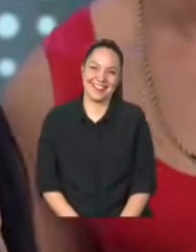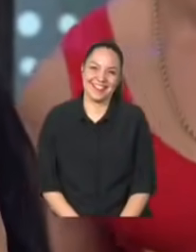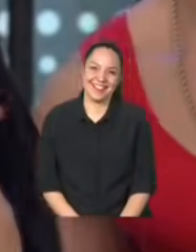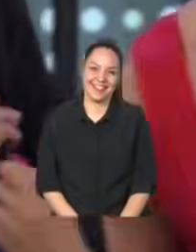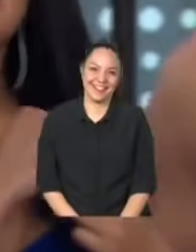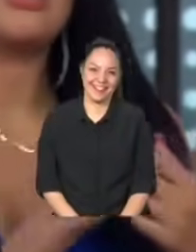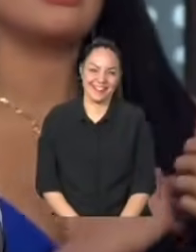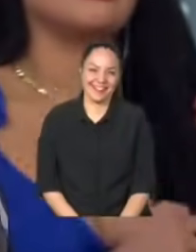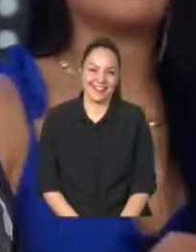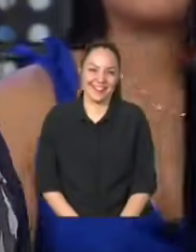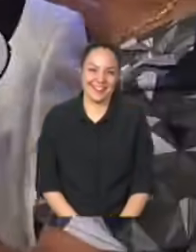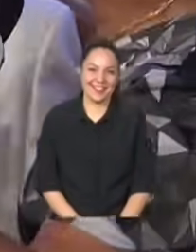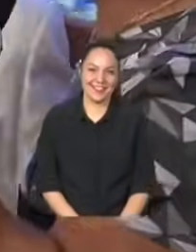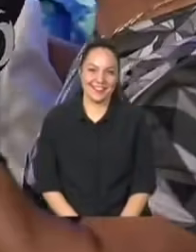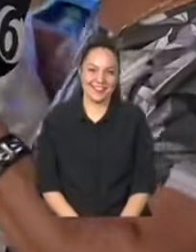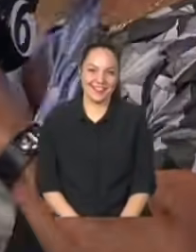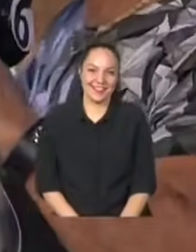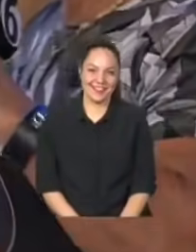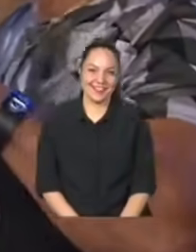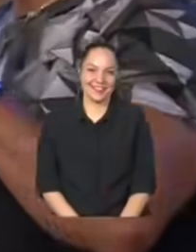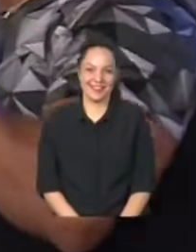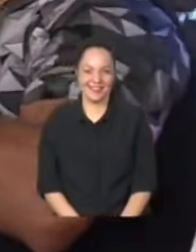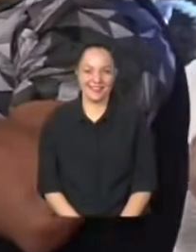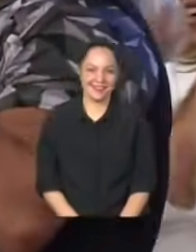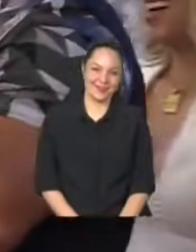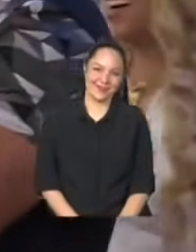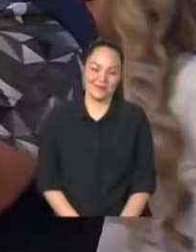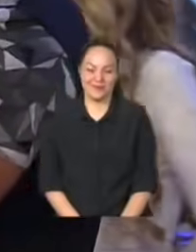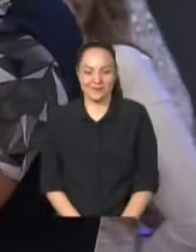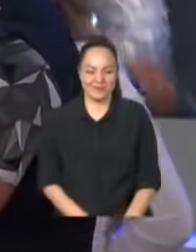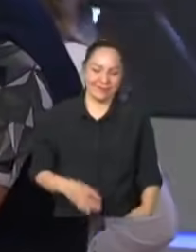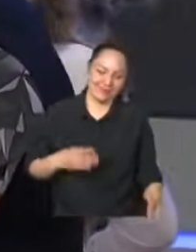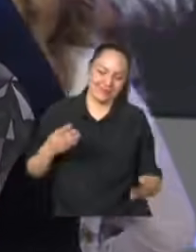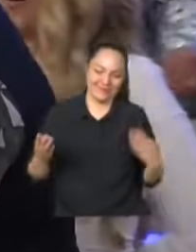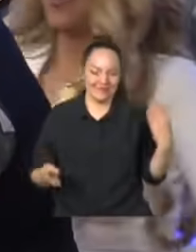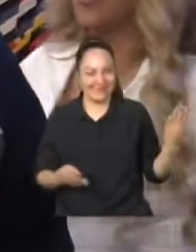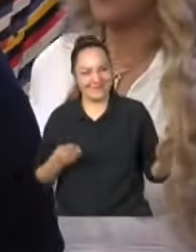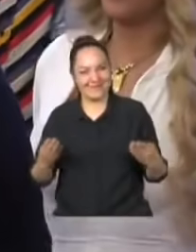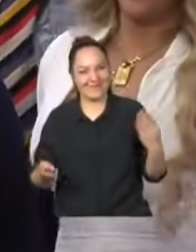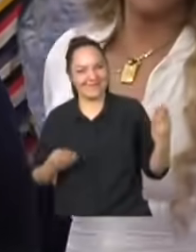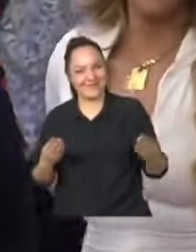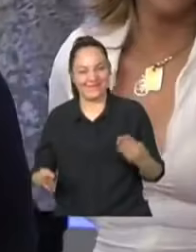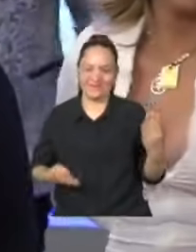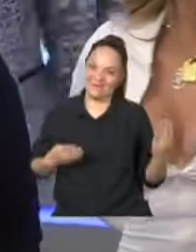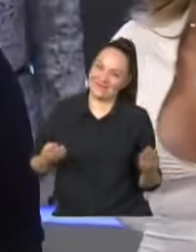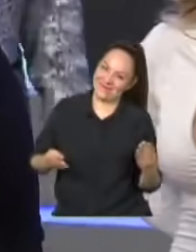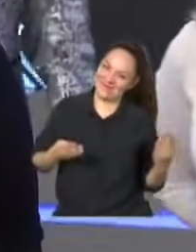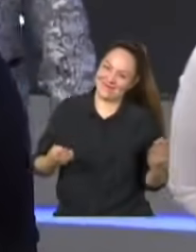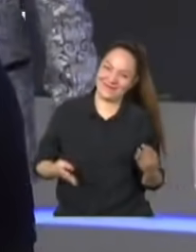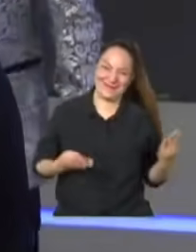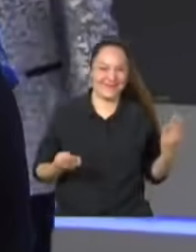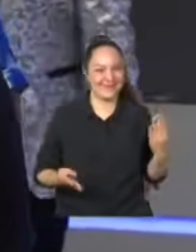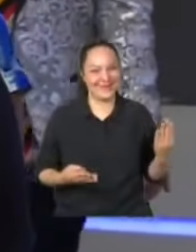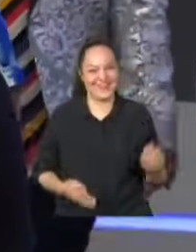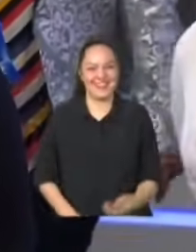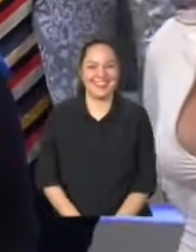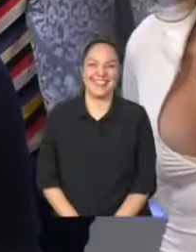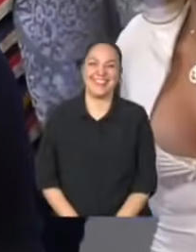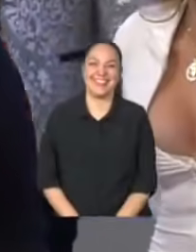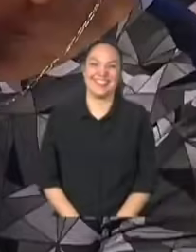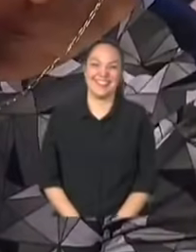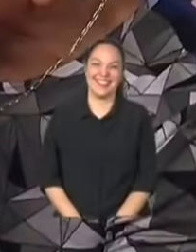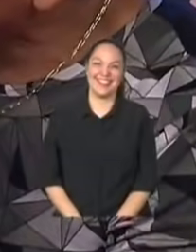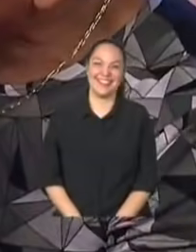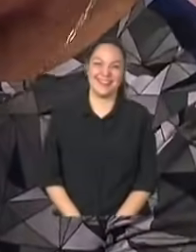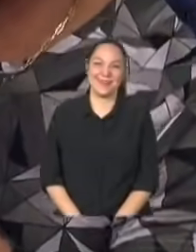Espérame. ¿Qué? Ponte aquí en medio. Puedo compartirlo contigo. Así va. Puedo compartirlo contigo. Tú agarras